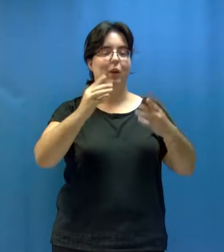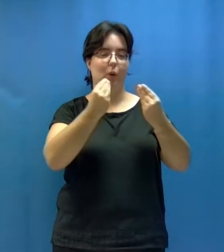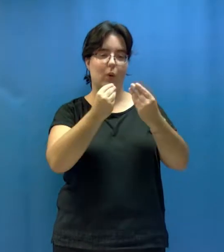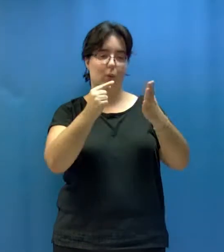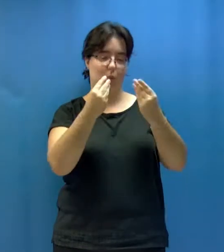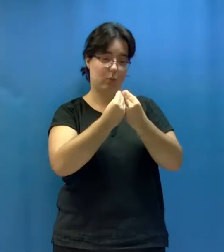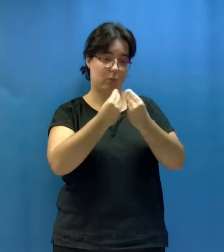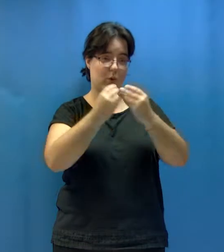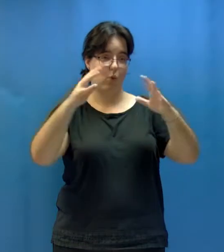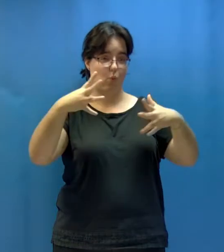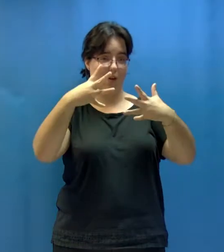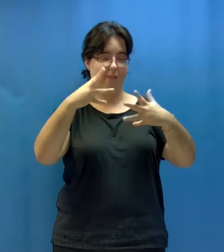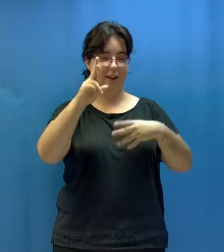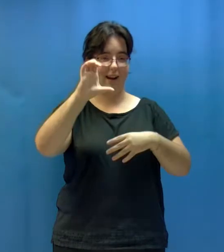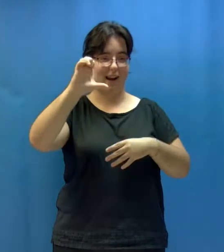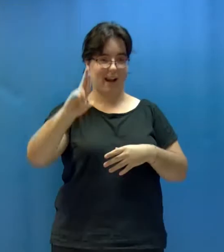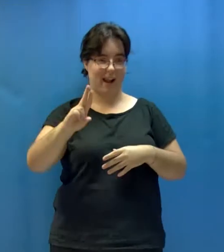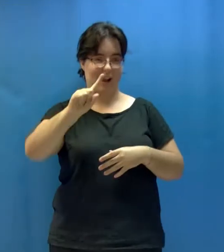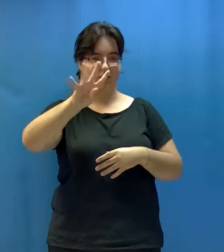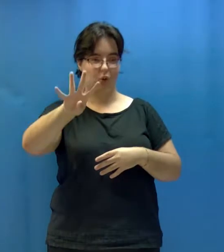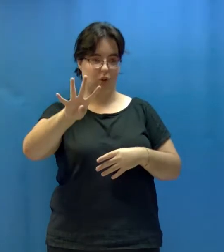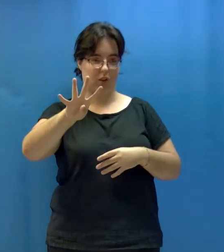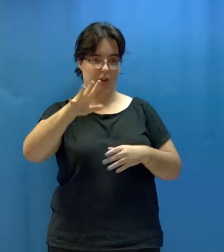del 14 REC 2017?